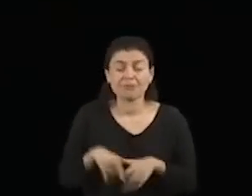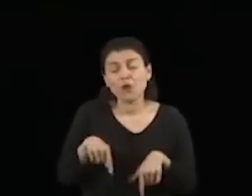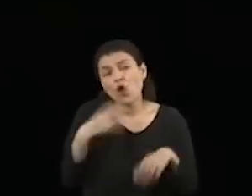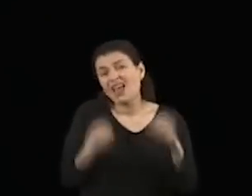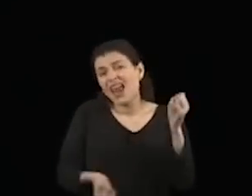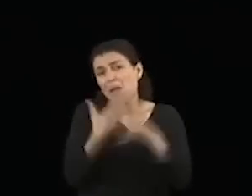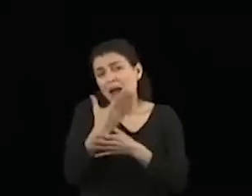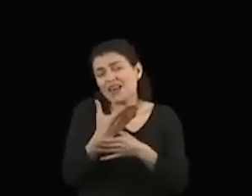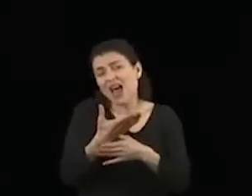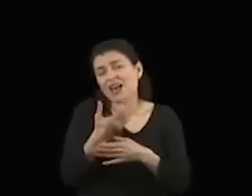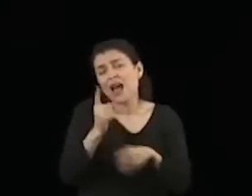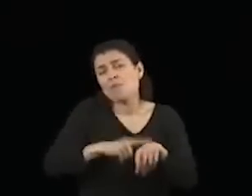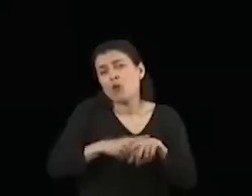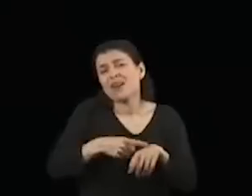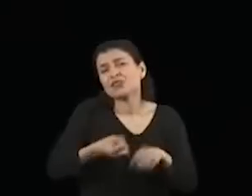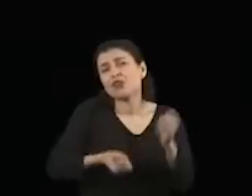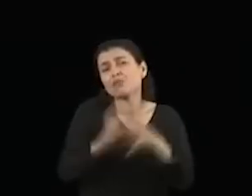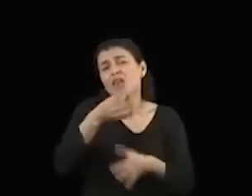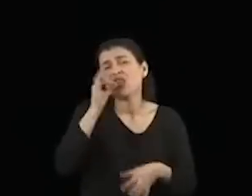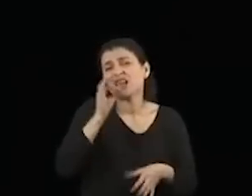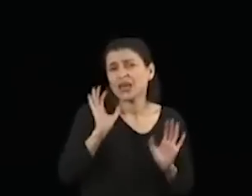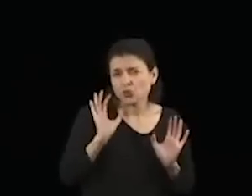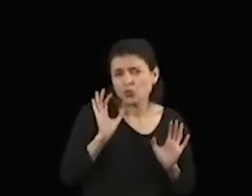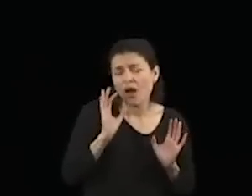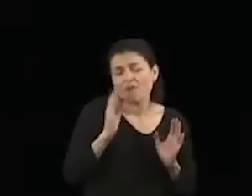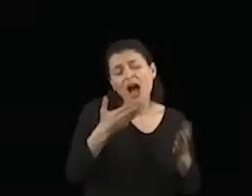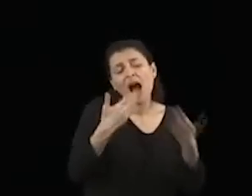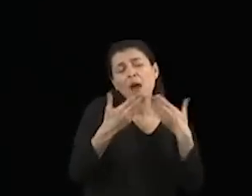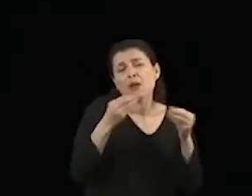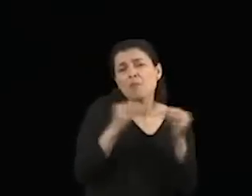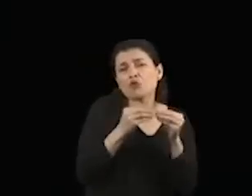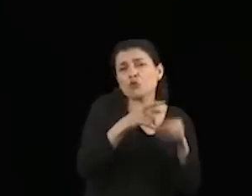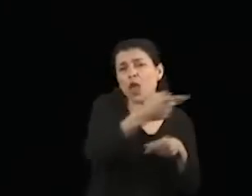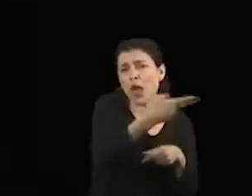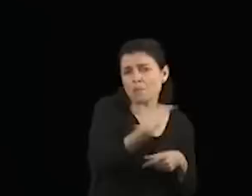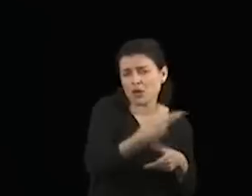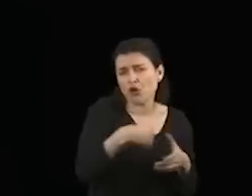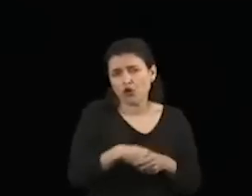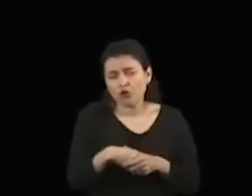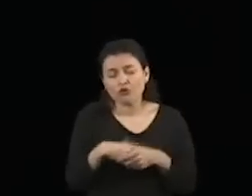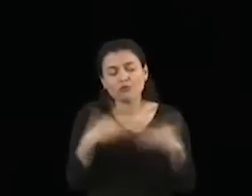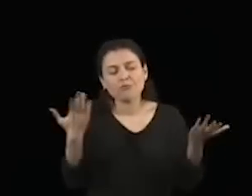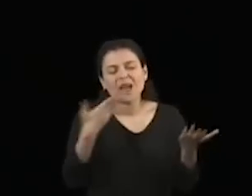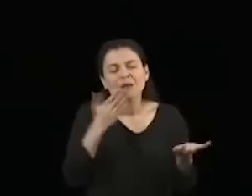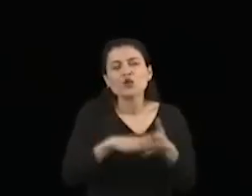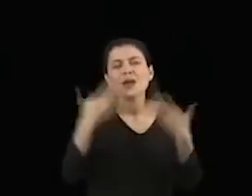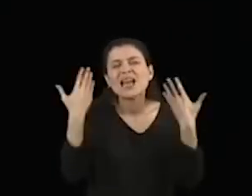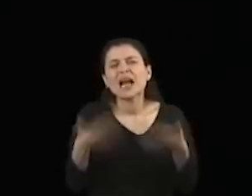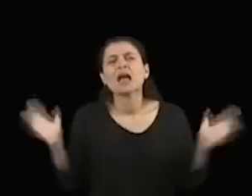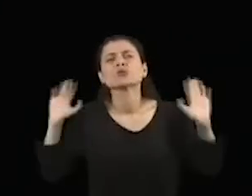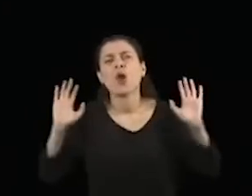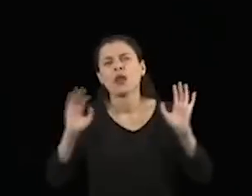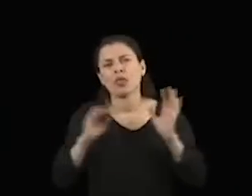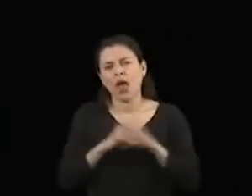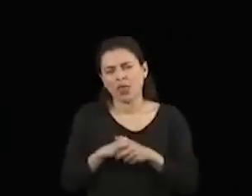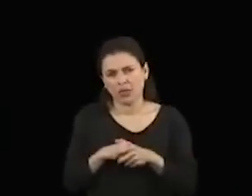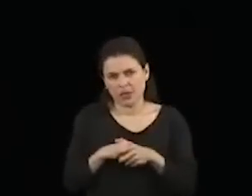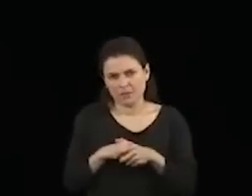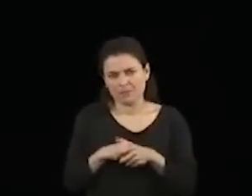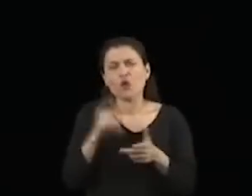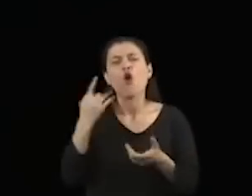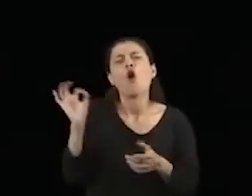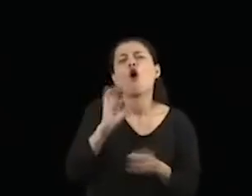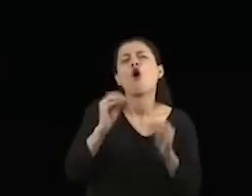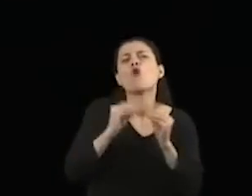que desayunaba y el tema era la causalidad, ¿no? Es decir,